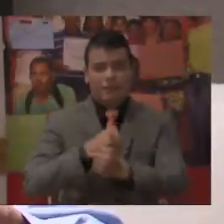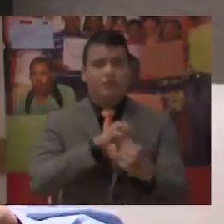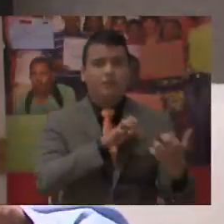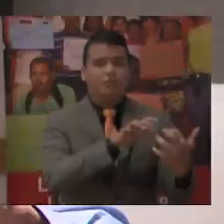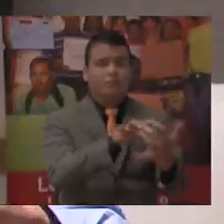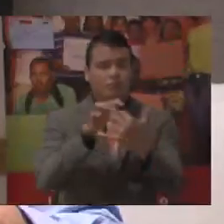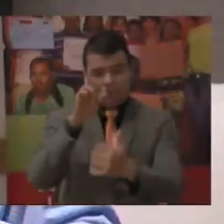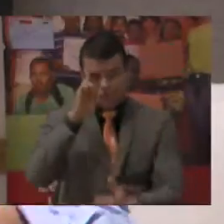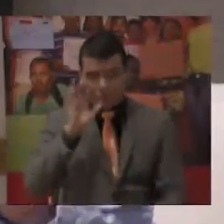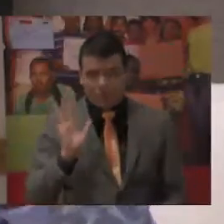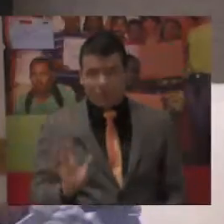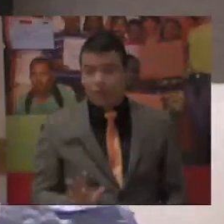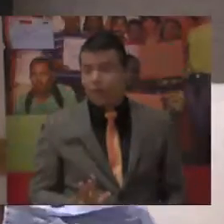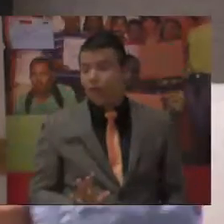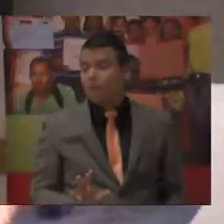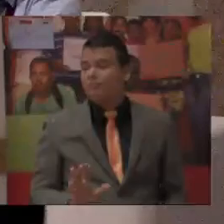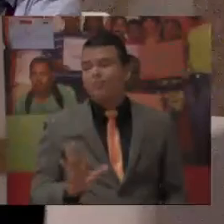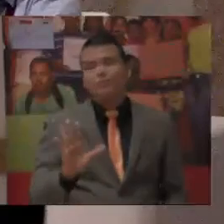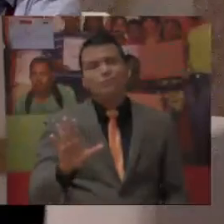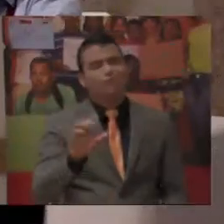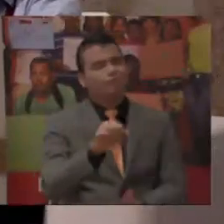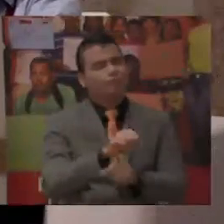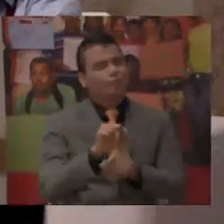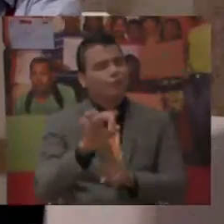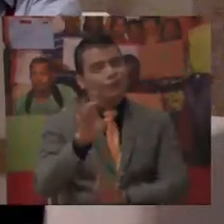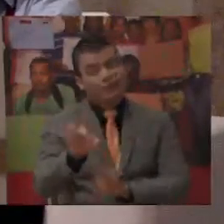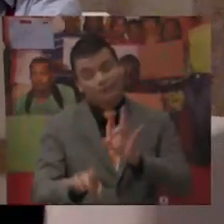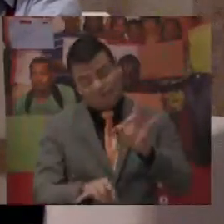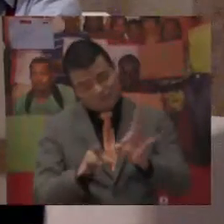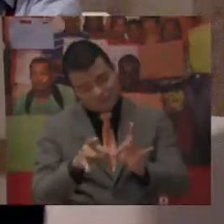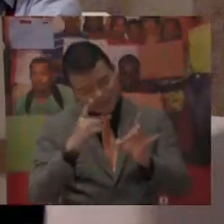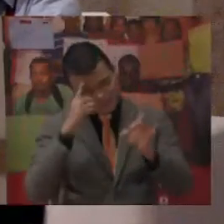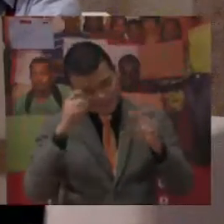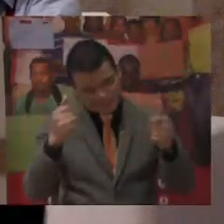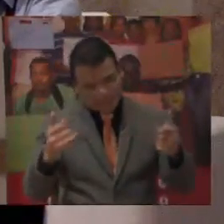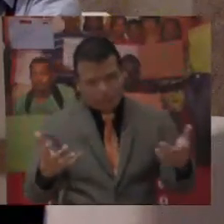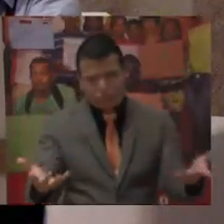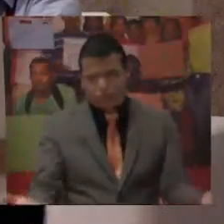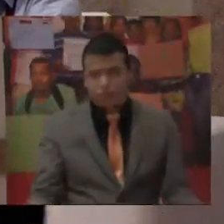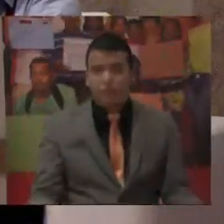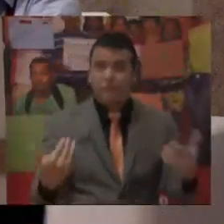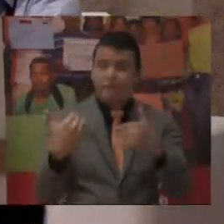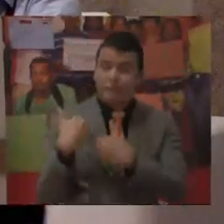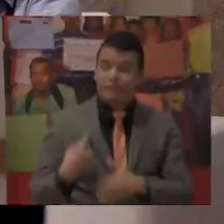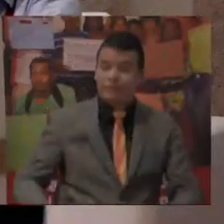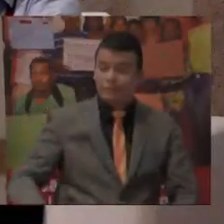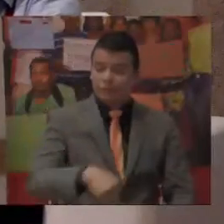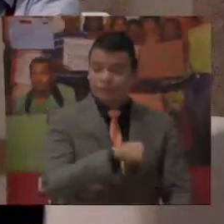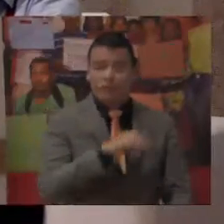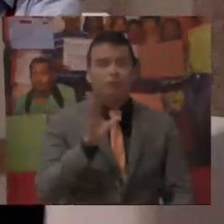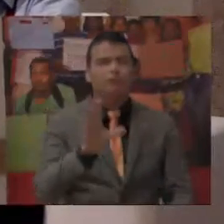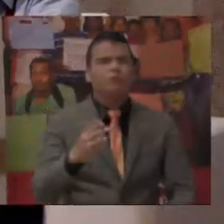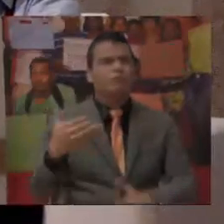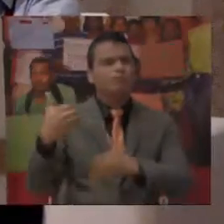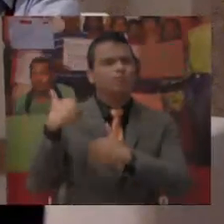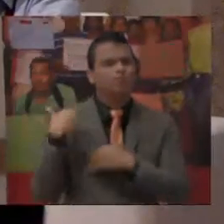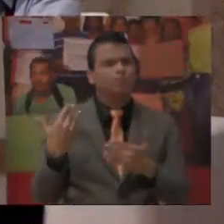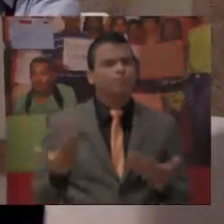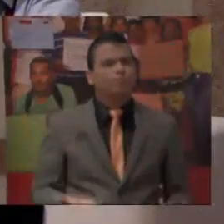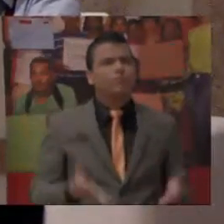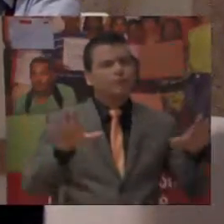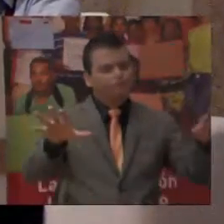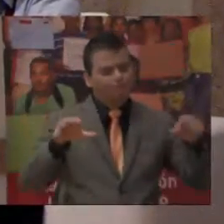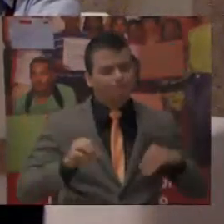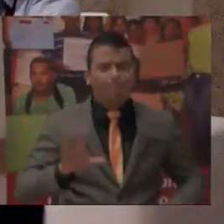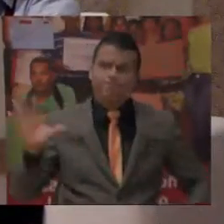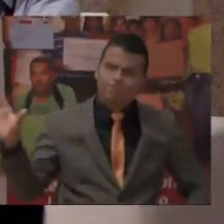no podemos decir es que esta sociedad ha sido perfecta, no. Nosotros tenemos una responsabilidad y yo creo que esa responsabilidad la tenemos que asumir